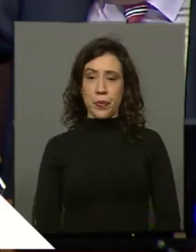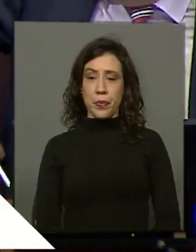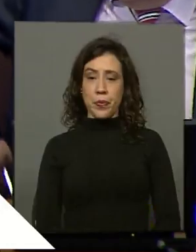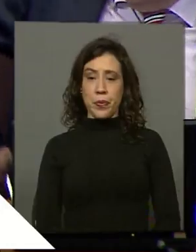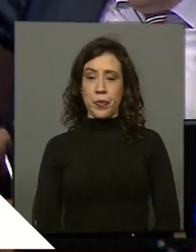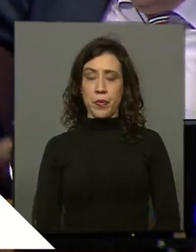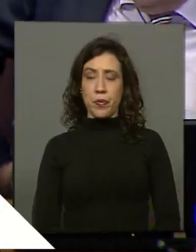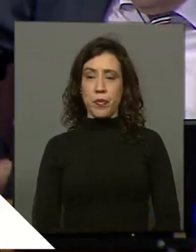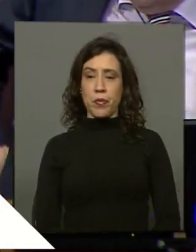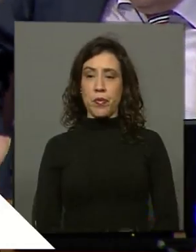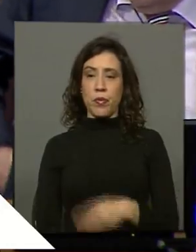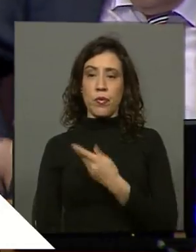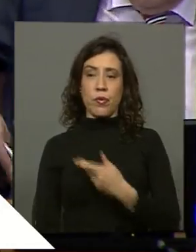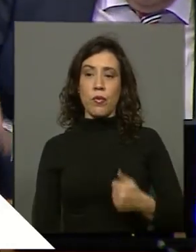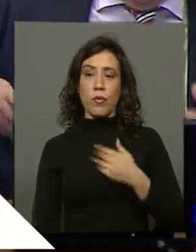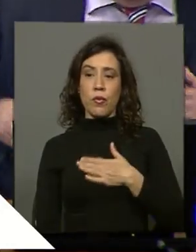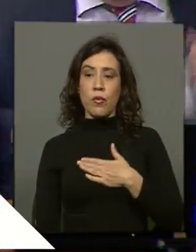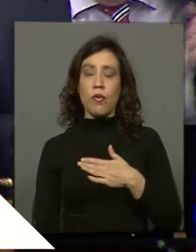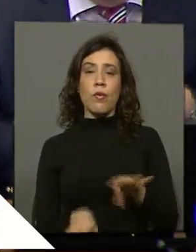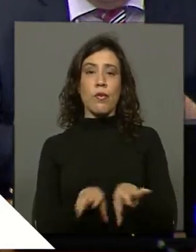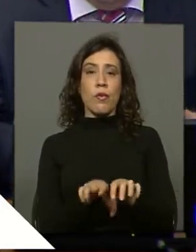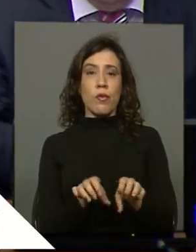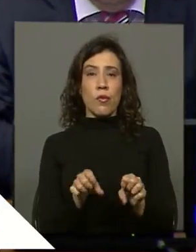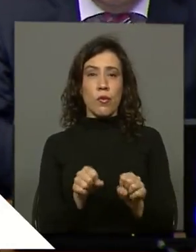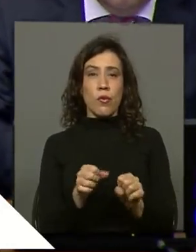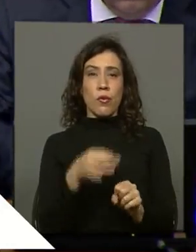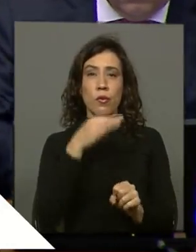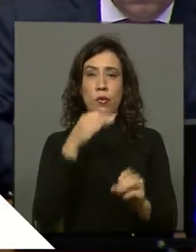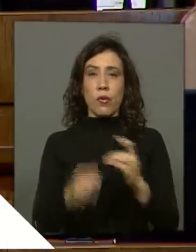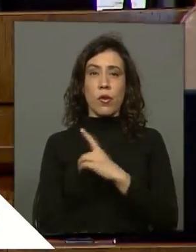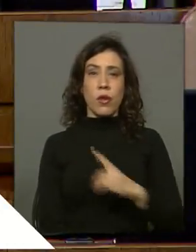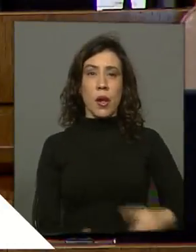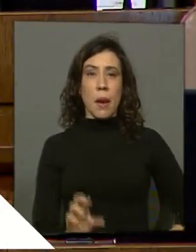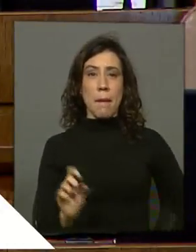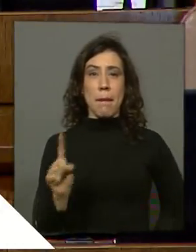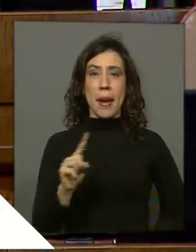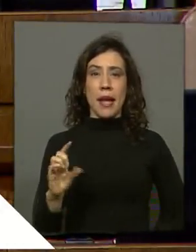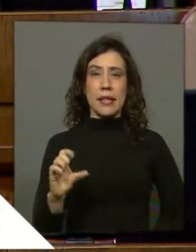presidente quiero coincidir con la diputada pascal